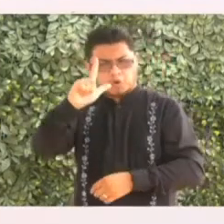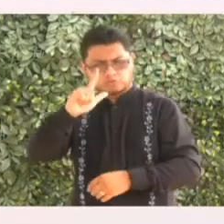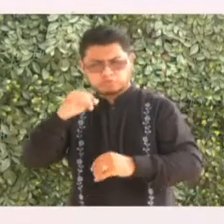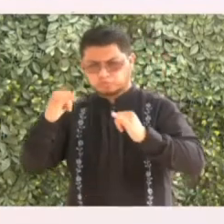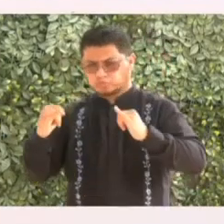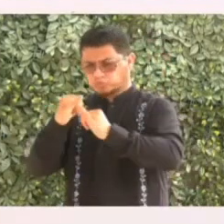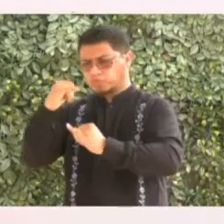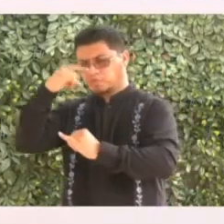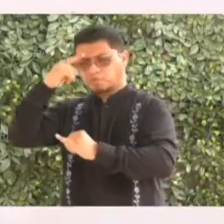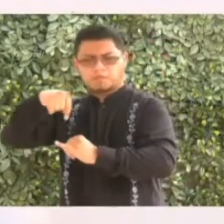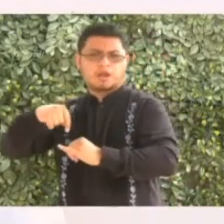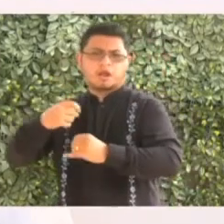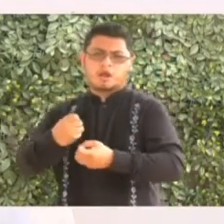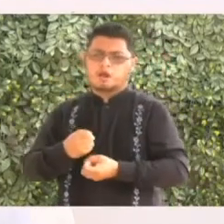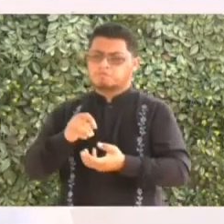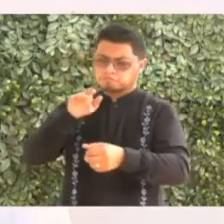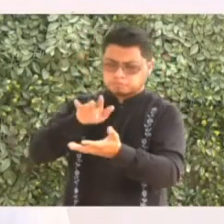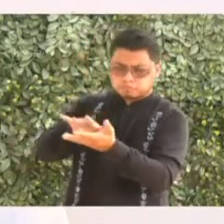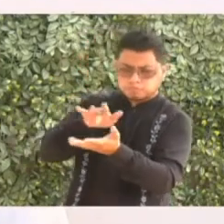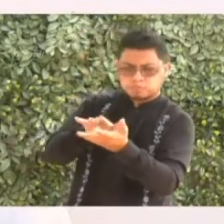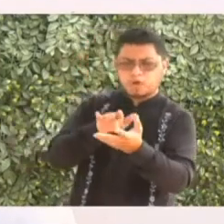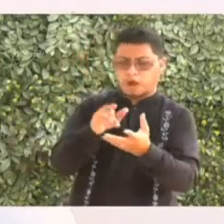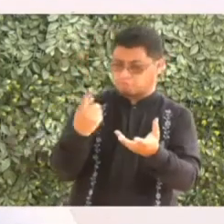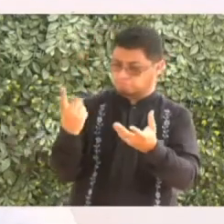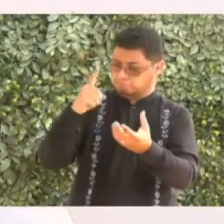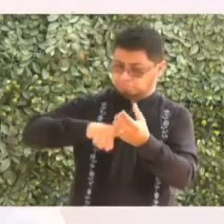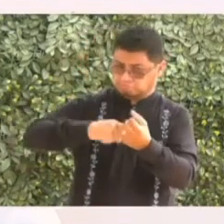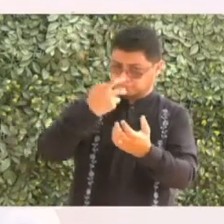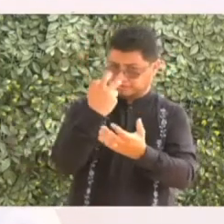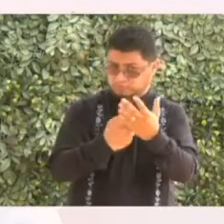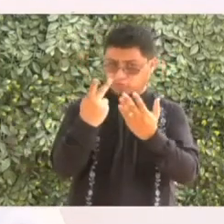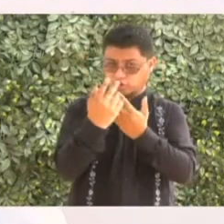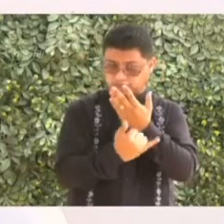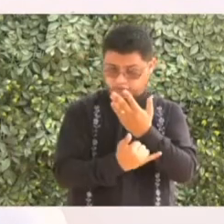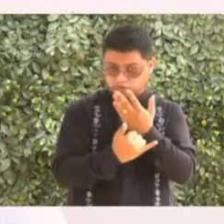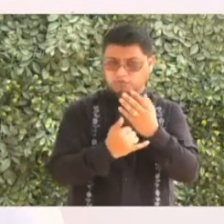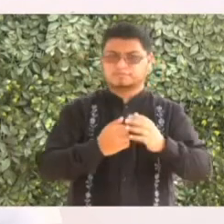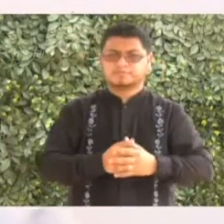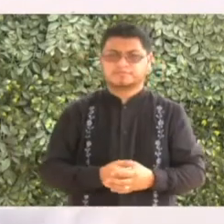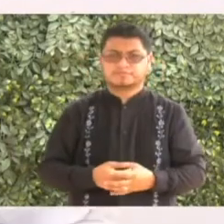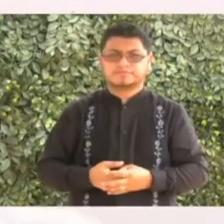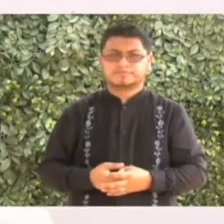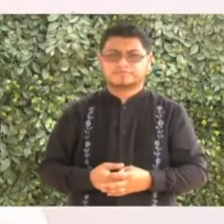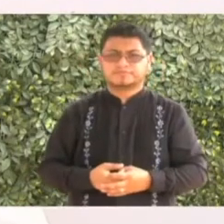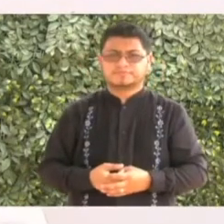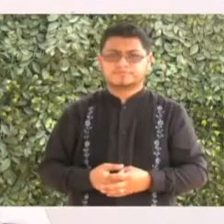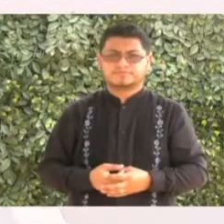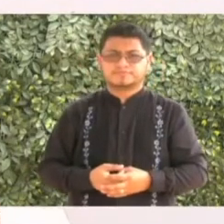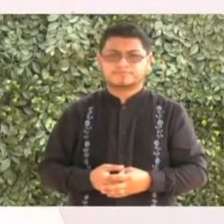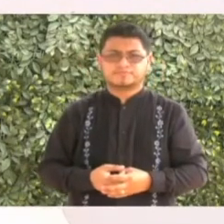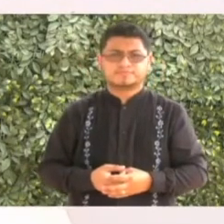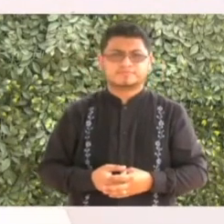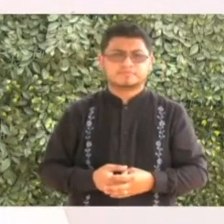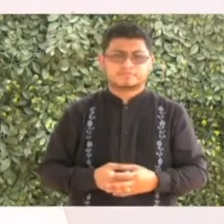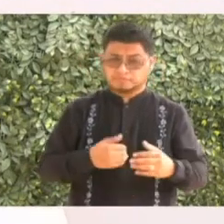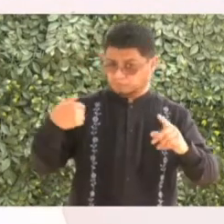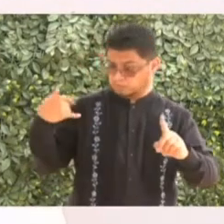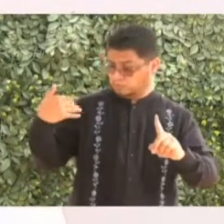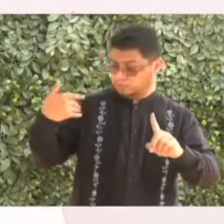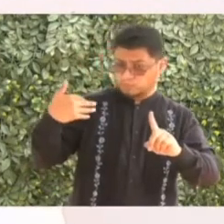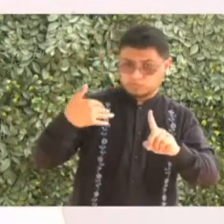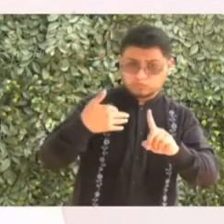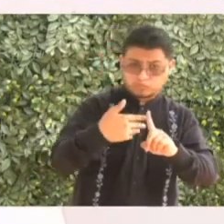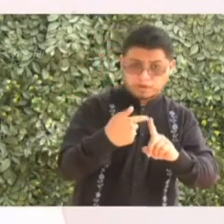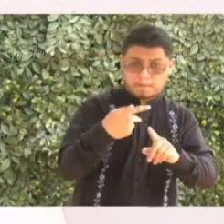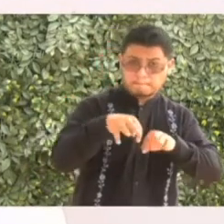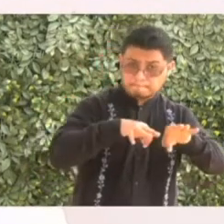sido, es y será fundamental para el avance de este proyecto del tramo 3 del Tren Maya. Durante el proceso de la obra, a la